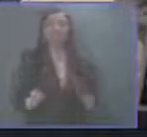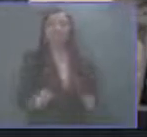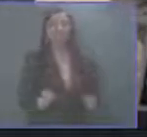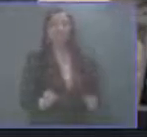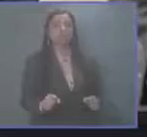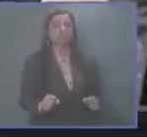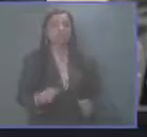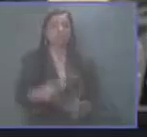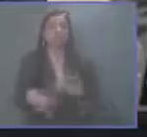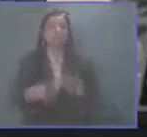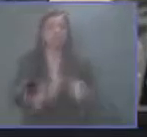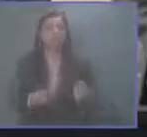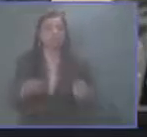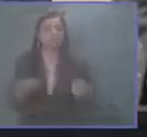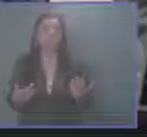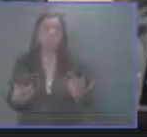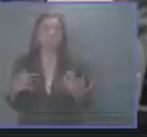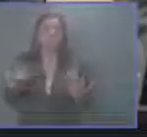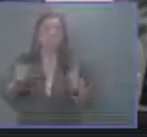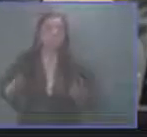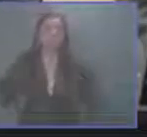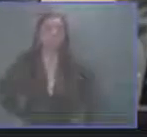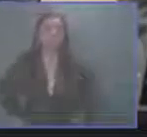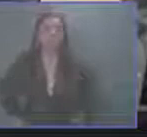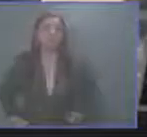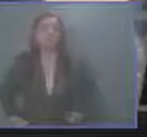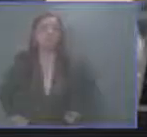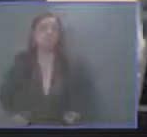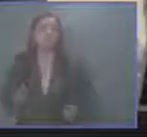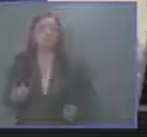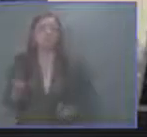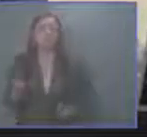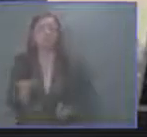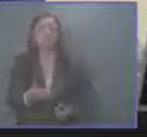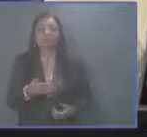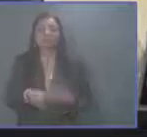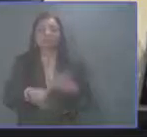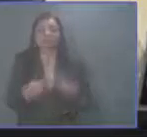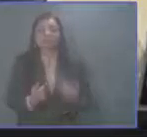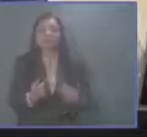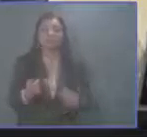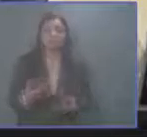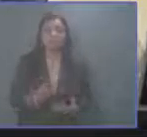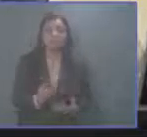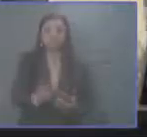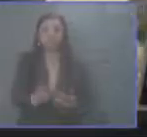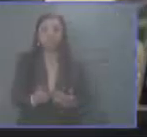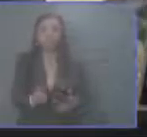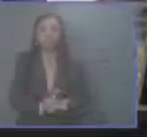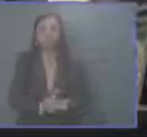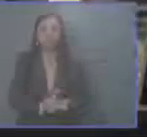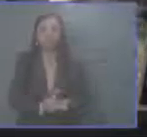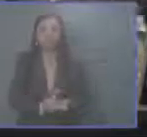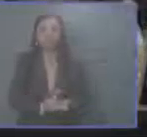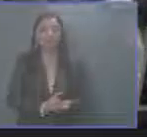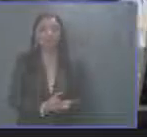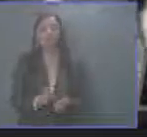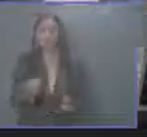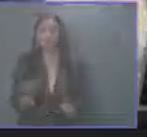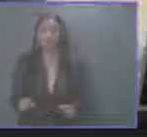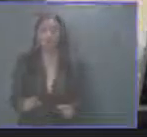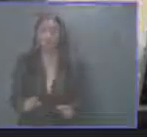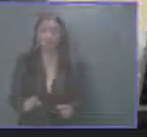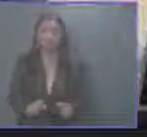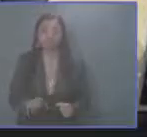haya hecho este gobierno ya nosotros como legisladores hemos venido aprobando lo en diferentes ocasiones